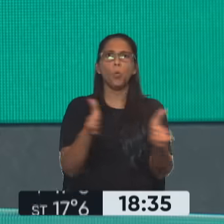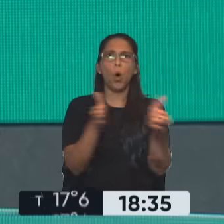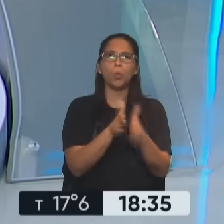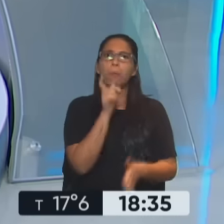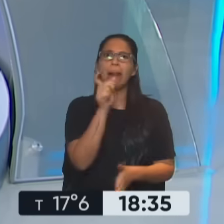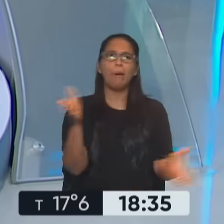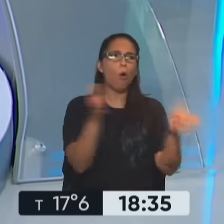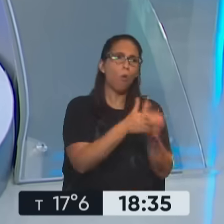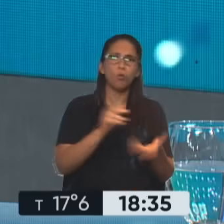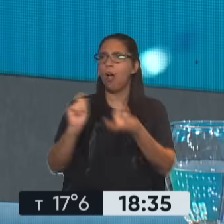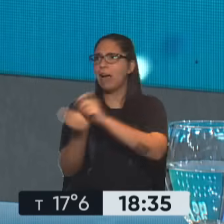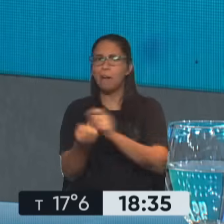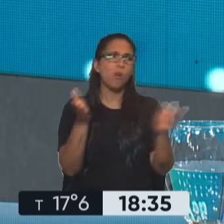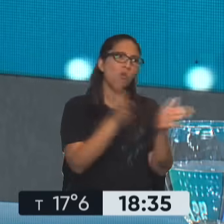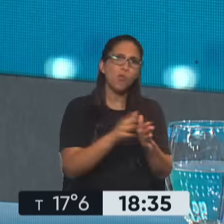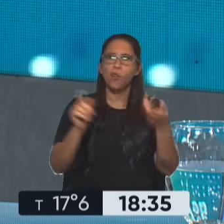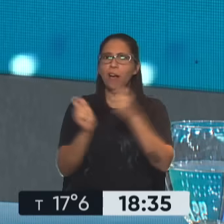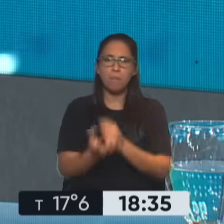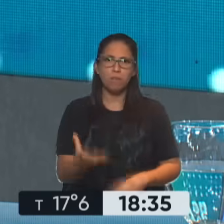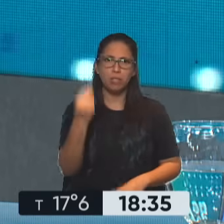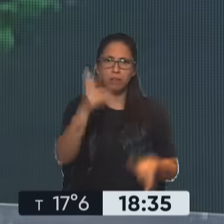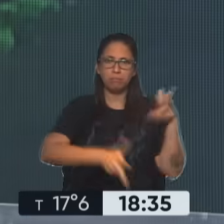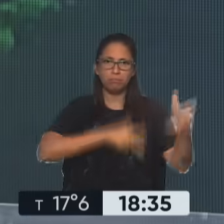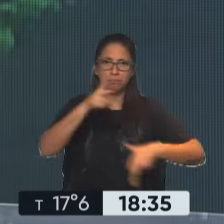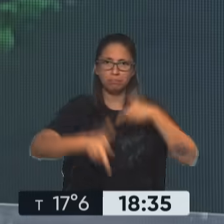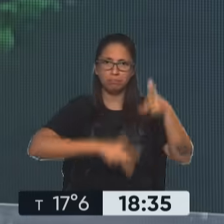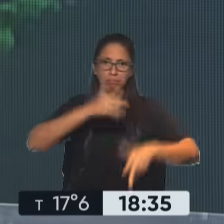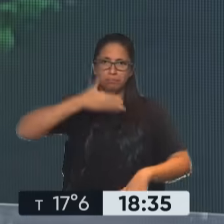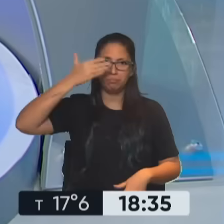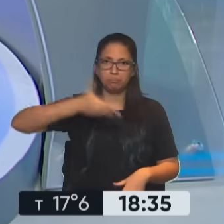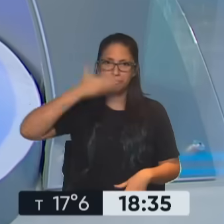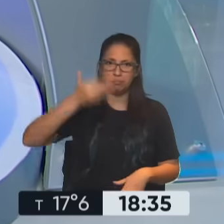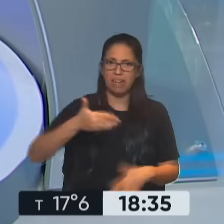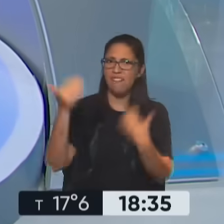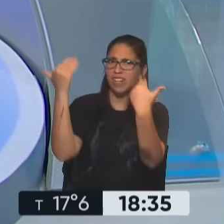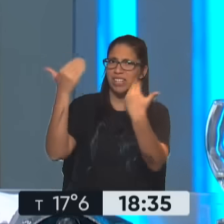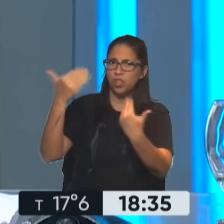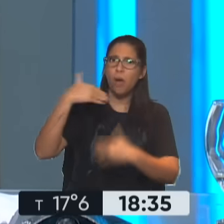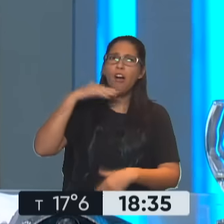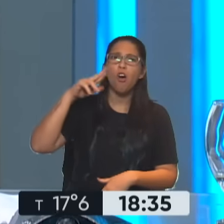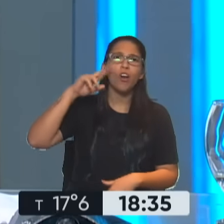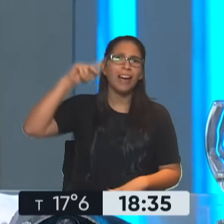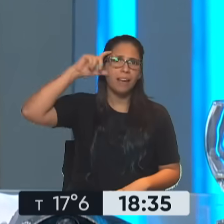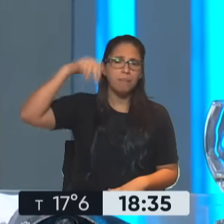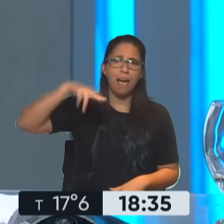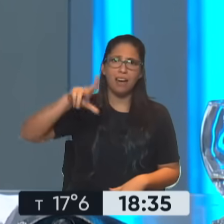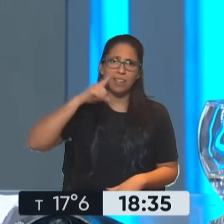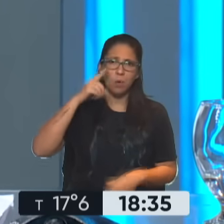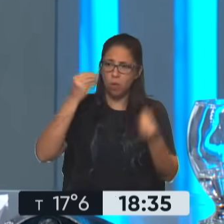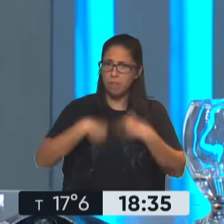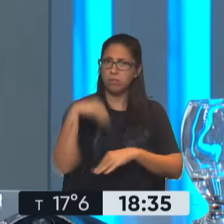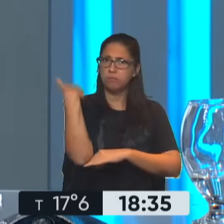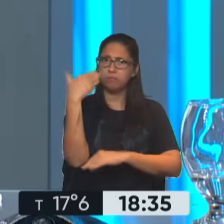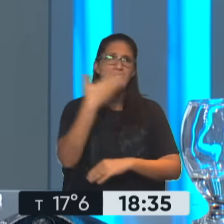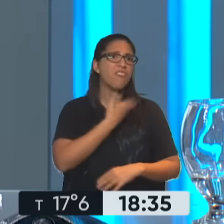Y cambio, como dice Sheila. Y equipo. Y todo el tiempo juntos. Felicitó Y a Casta- Jorge Macri casi al comienzo de su discurso, también lo vino